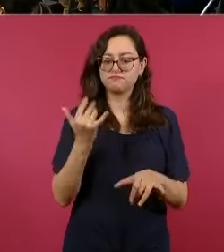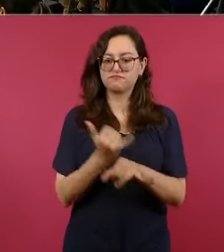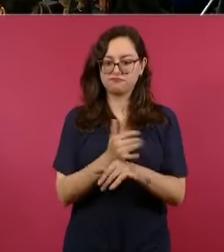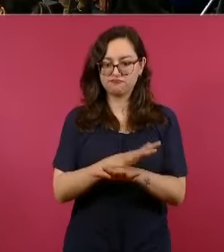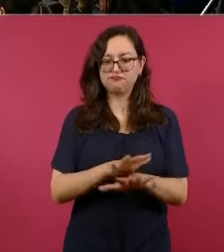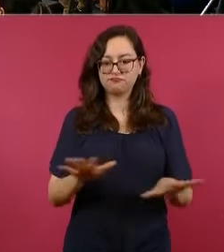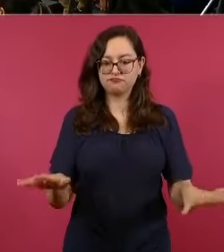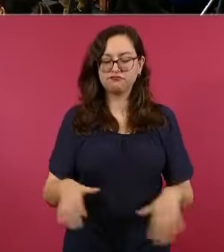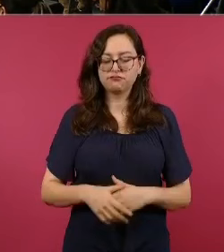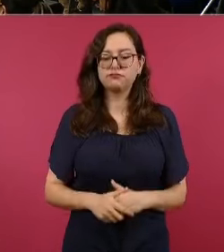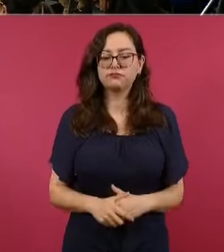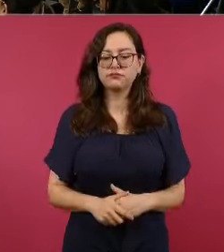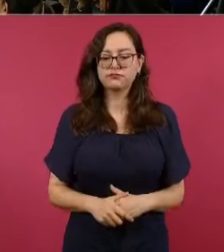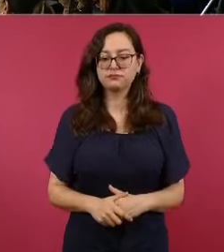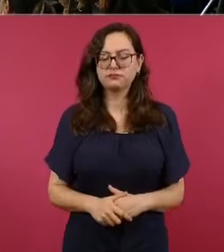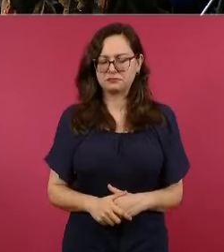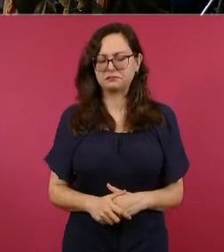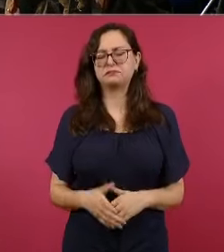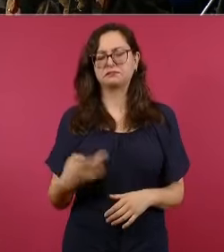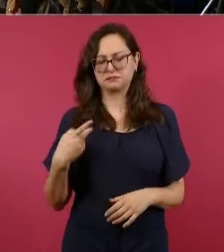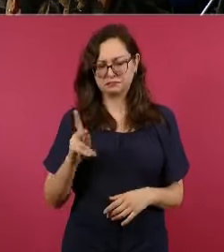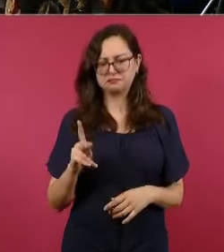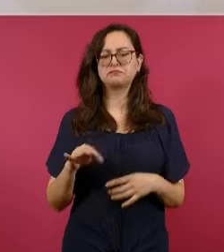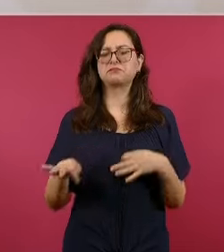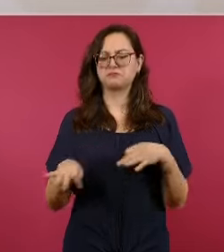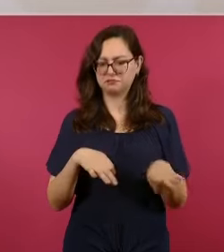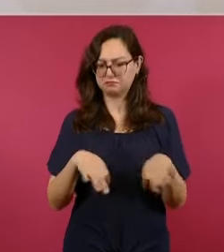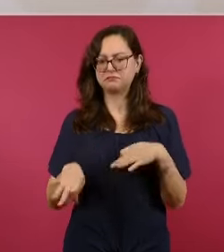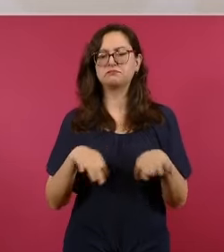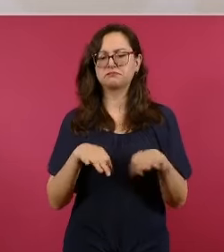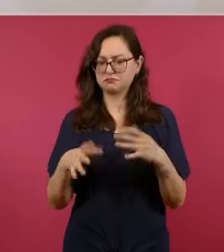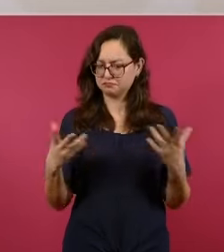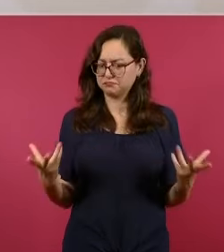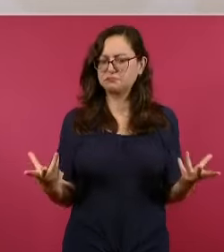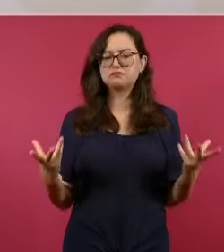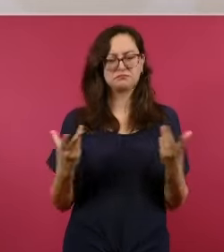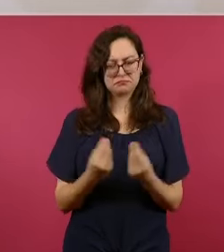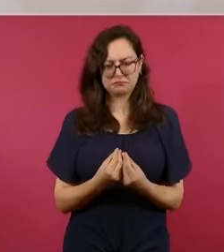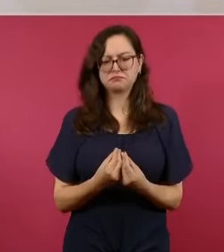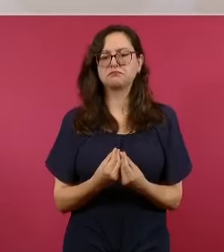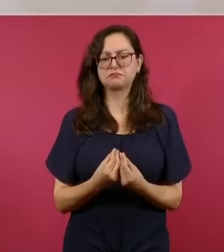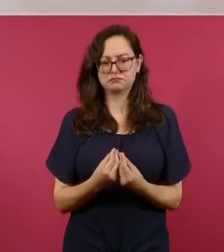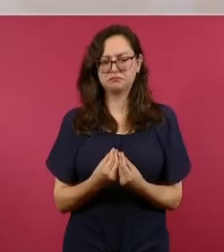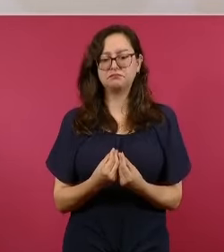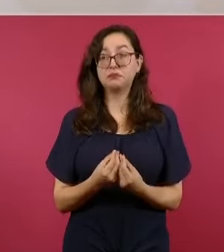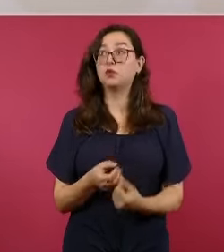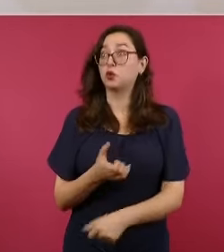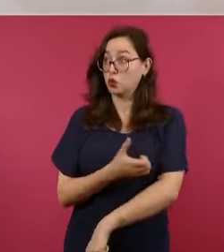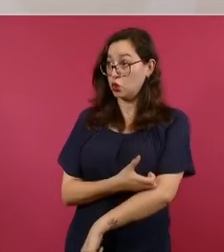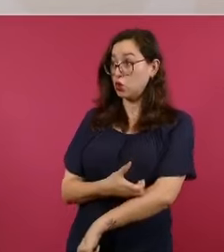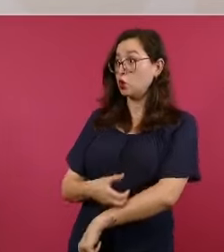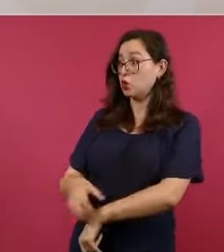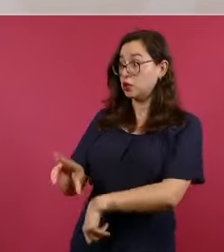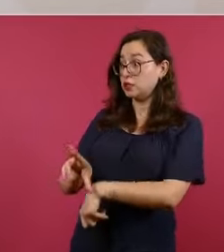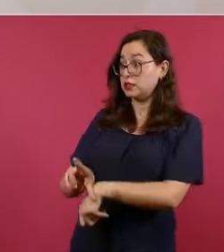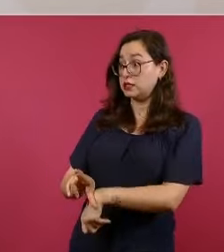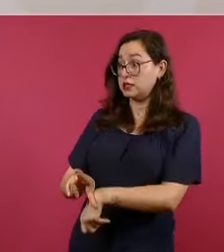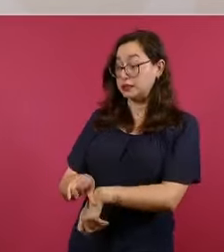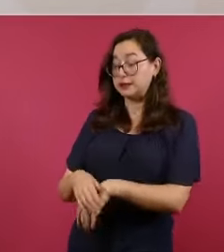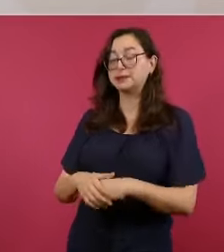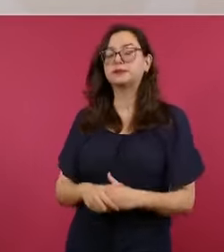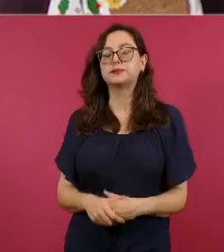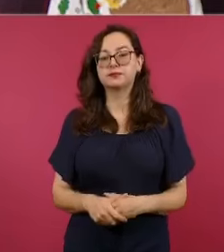aquí a ustedes pero si se está trabajando de manera conjunta coordinada este y en las